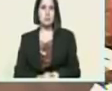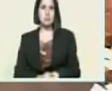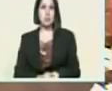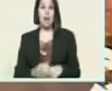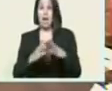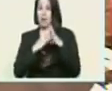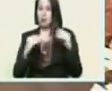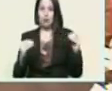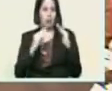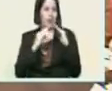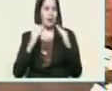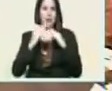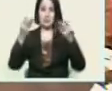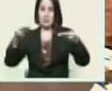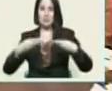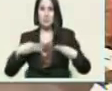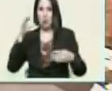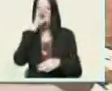A todos los hogares.